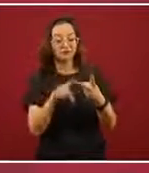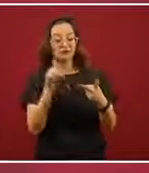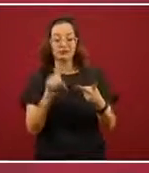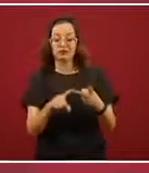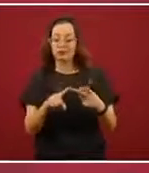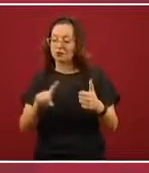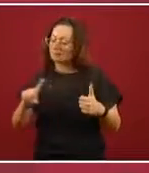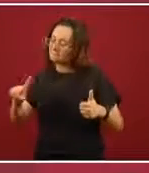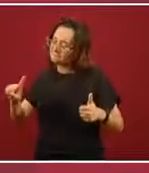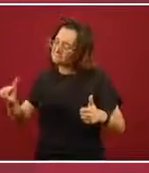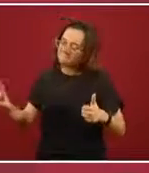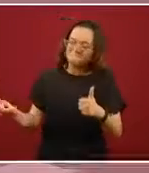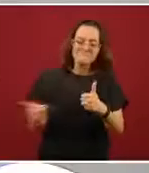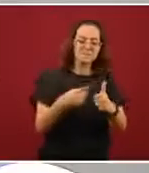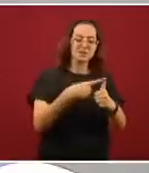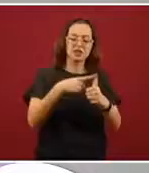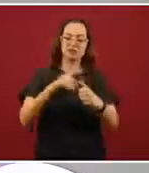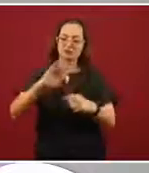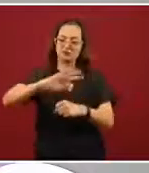primero